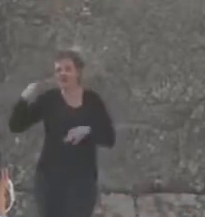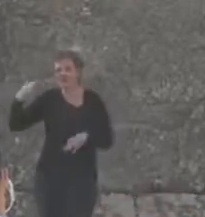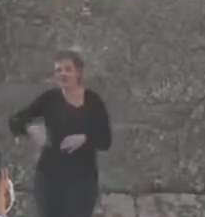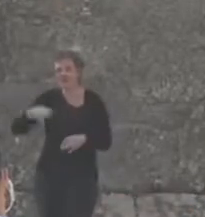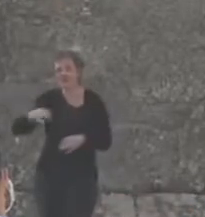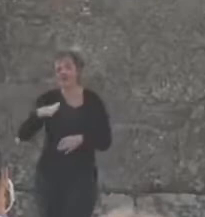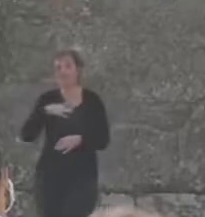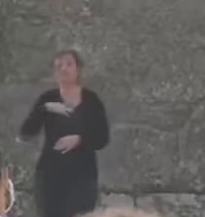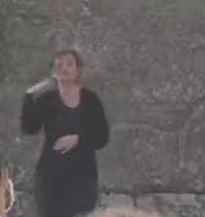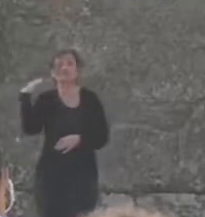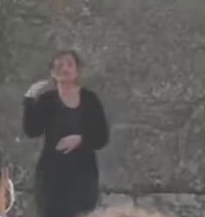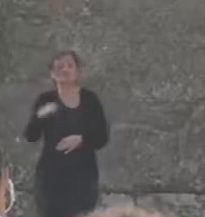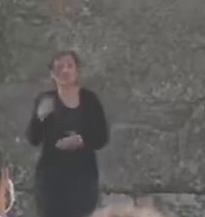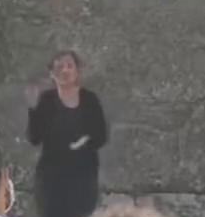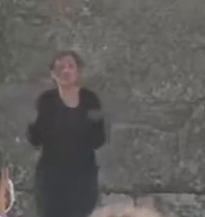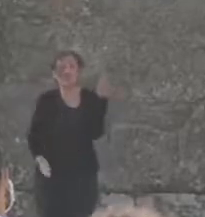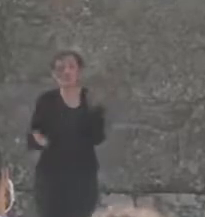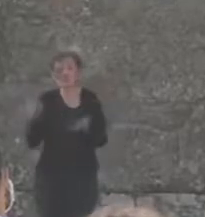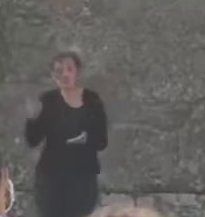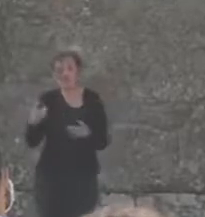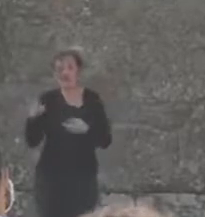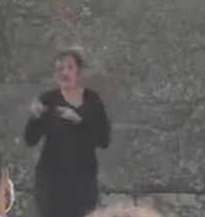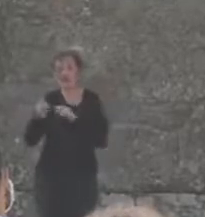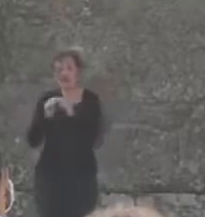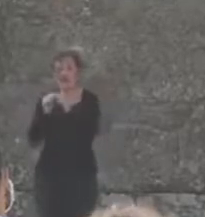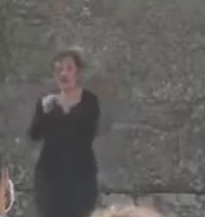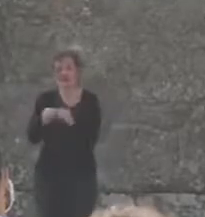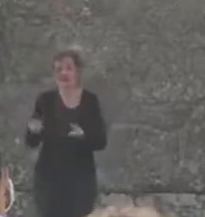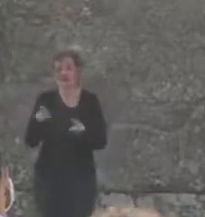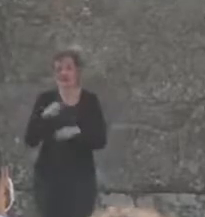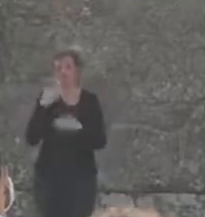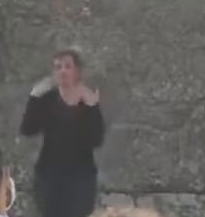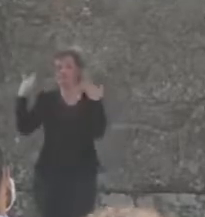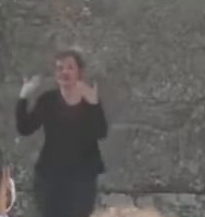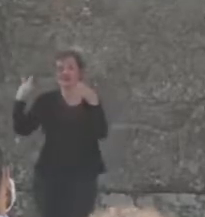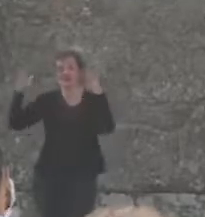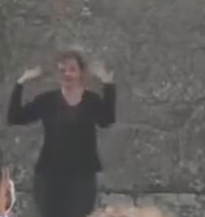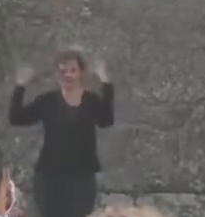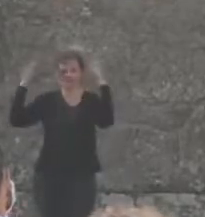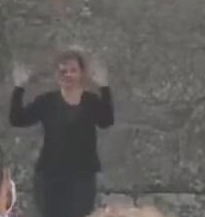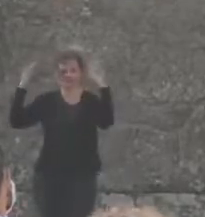que se poida facer xustiza e reparación. Moitas grazas.